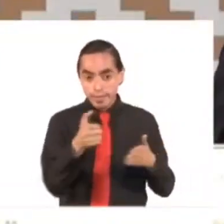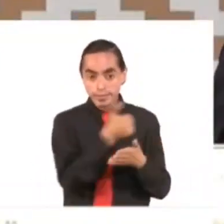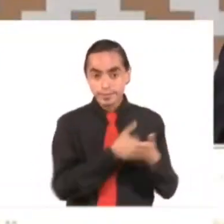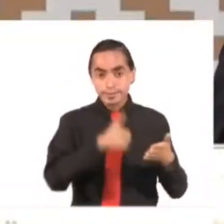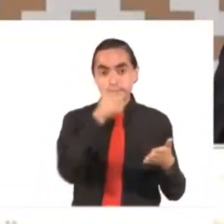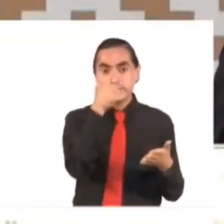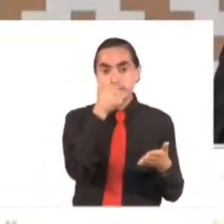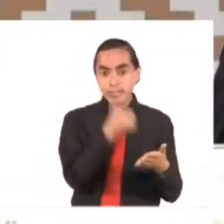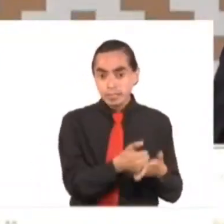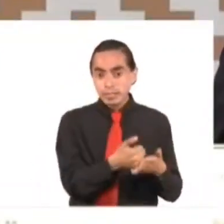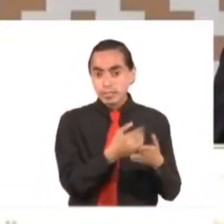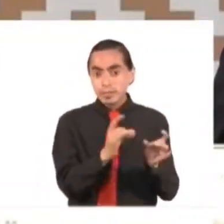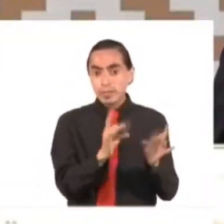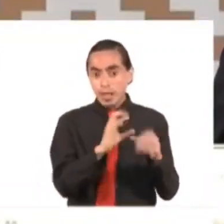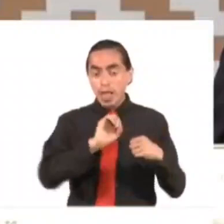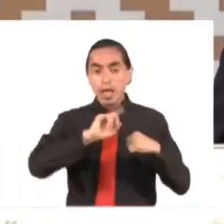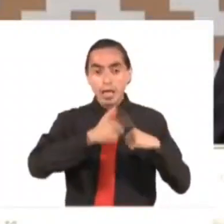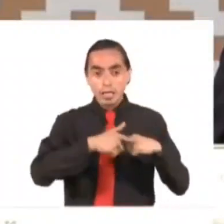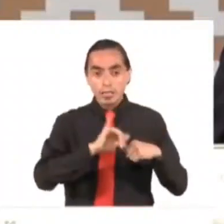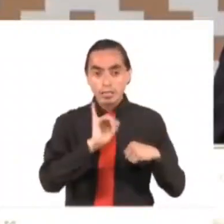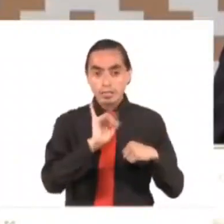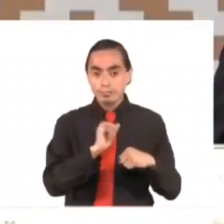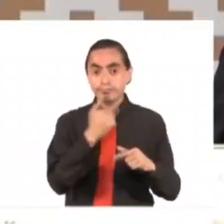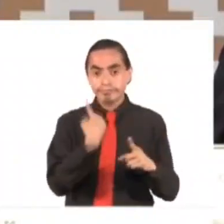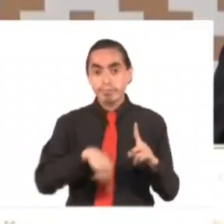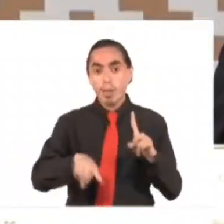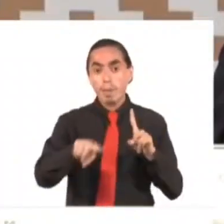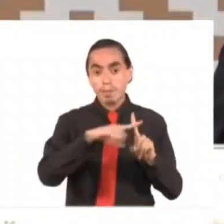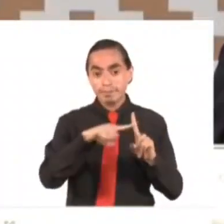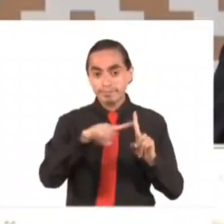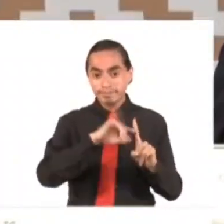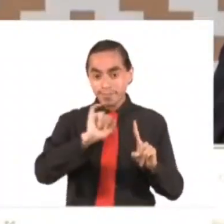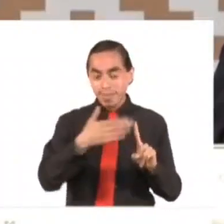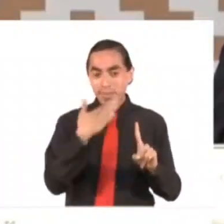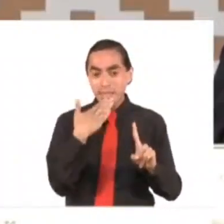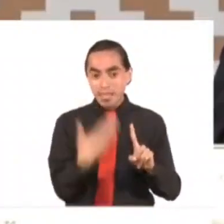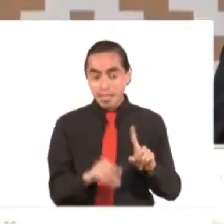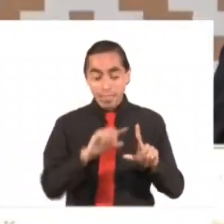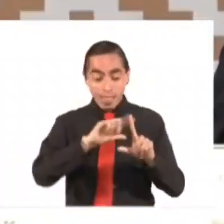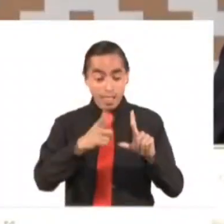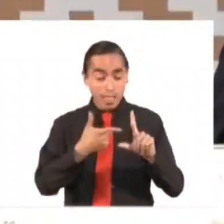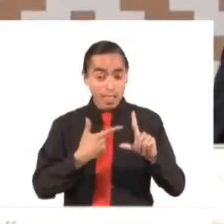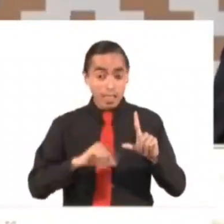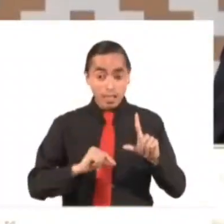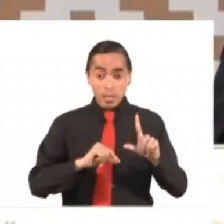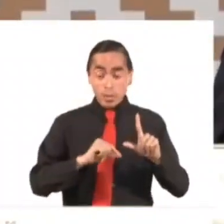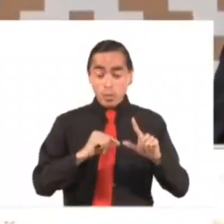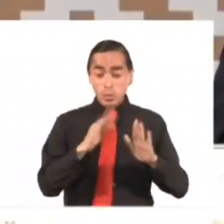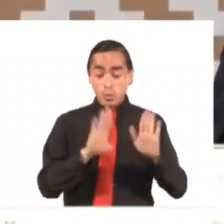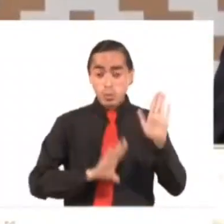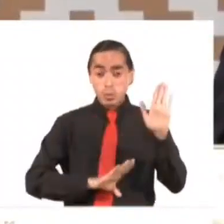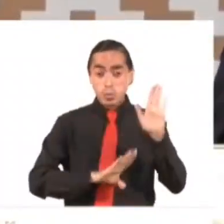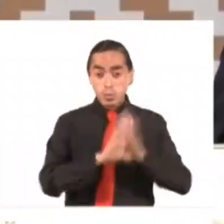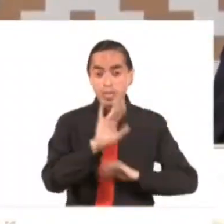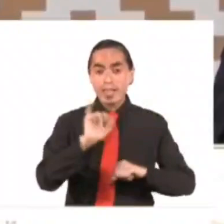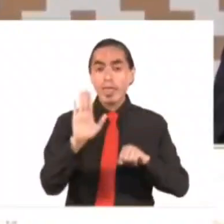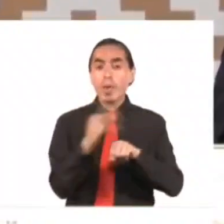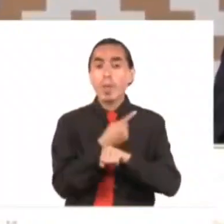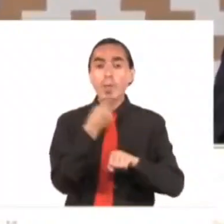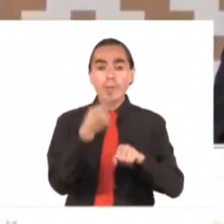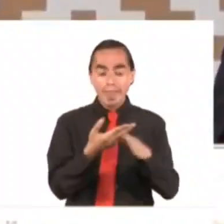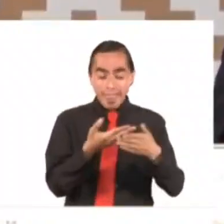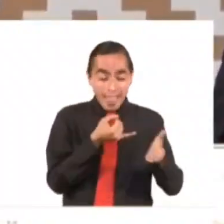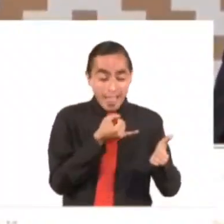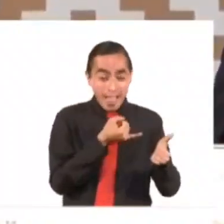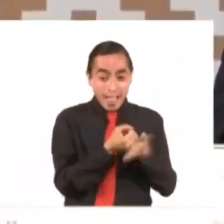una situación prometedora, muy positiva. El país está creciendo más de lo esperado porque se tomaron buenas decisiones